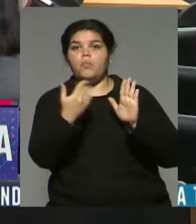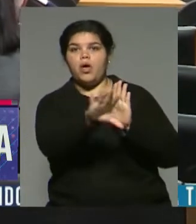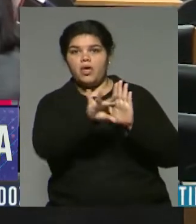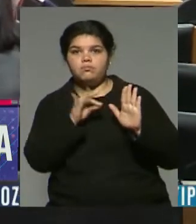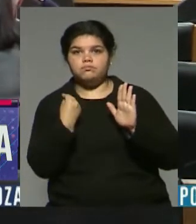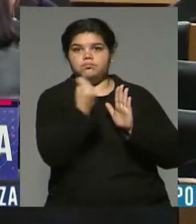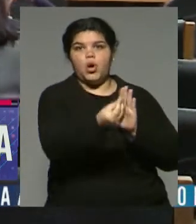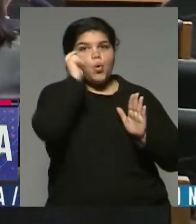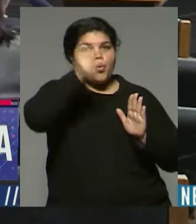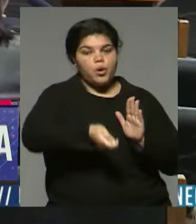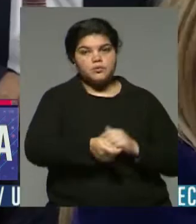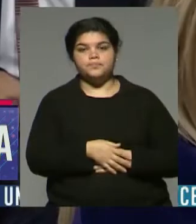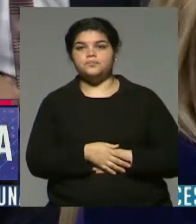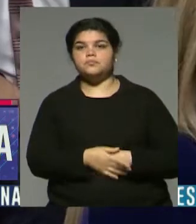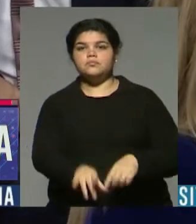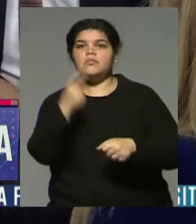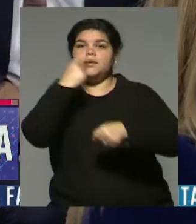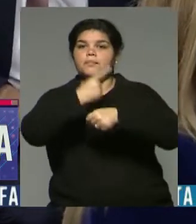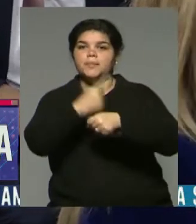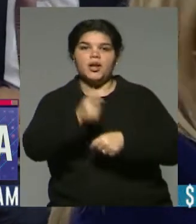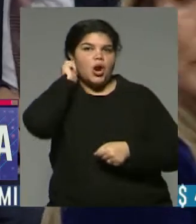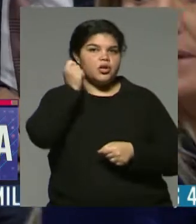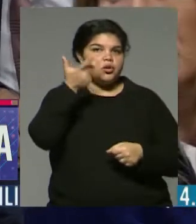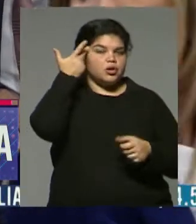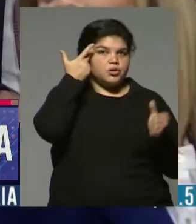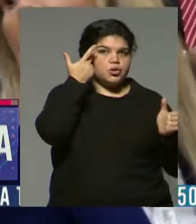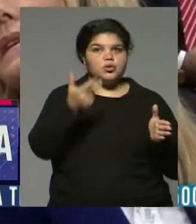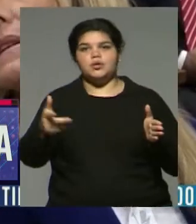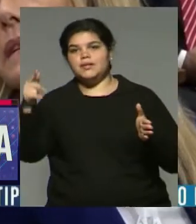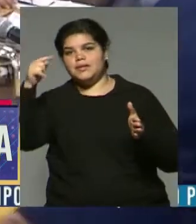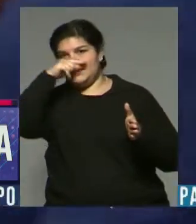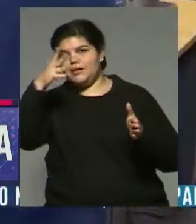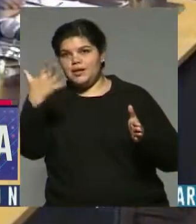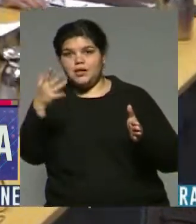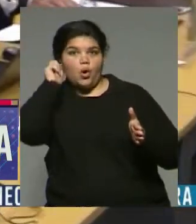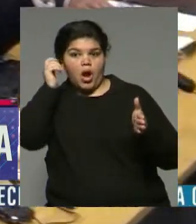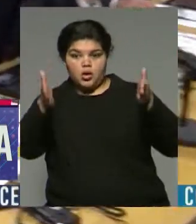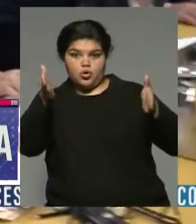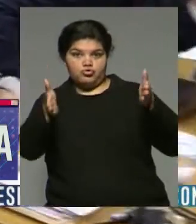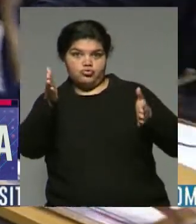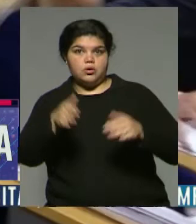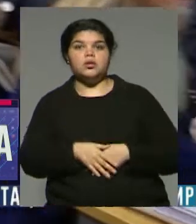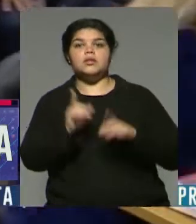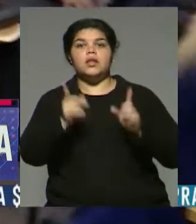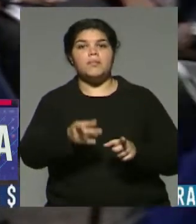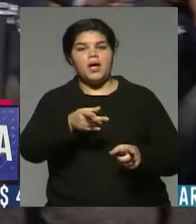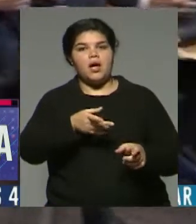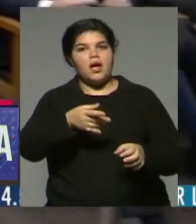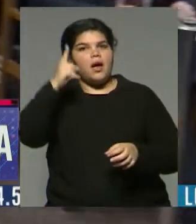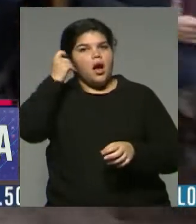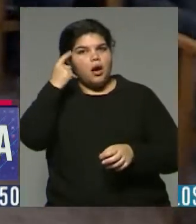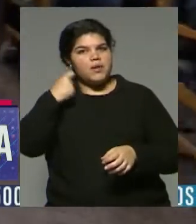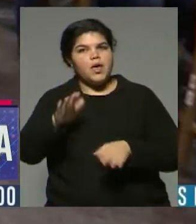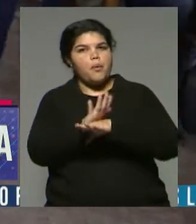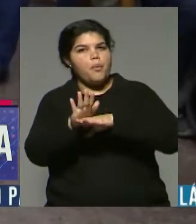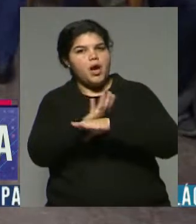popular. Entre ellos, los requisitos, primero que nada, tener entre 18 y 75 años. En segundo lugar, tener un nivel de instrucción académica